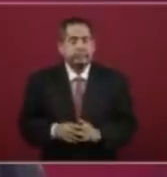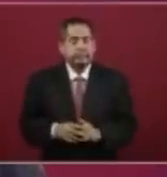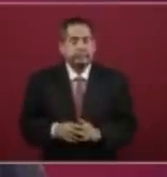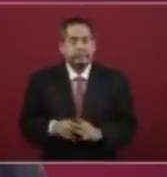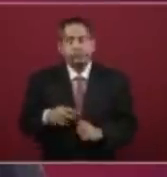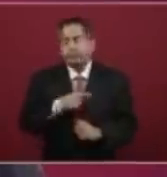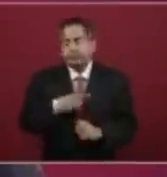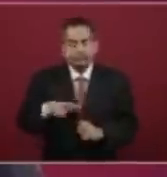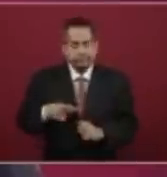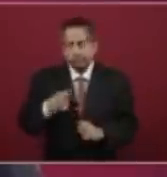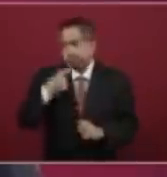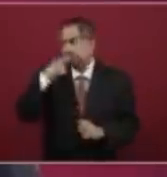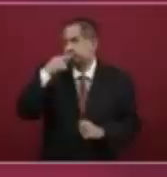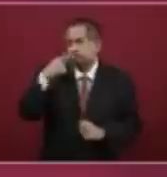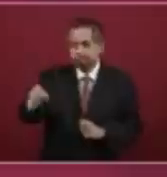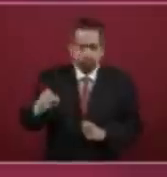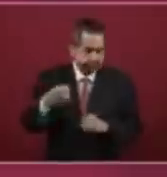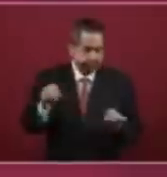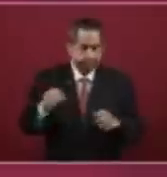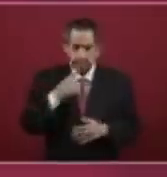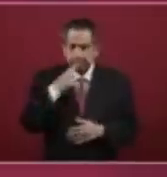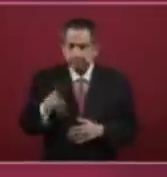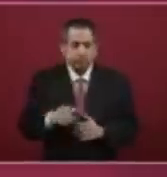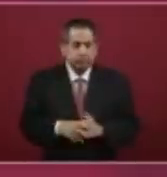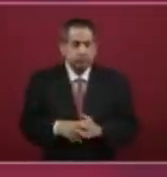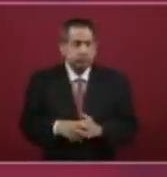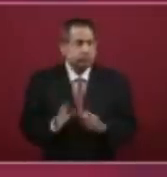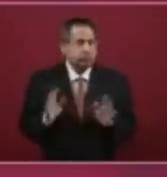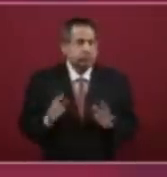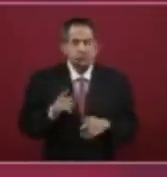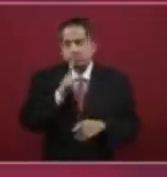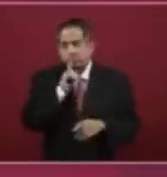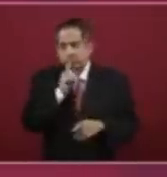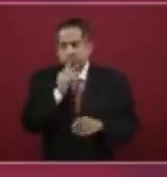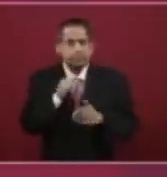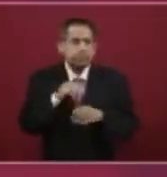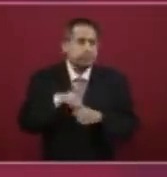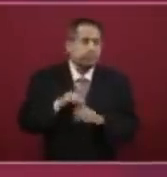debe de ser denunciado. No nos vamos a quedar con